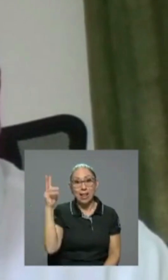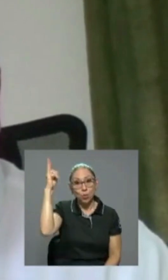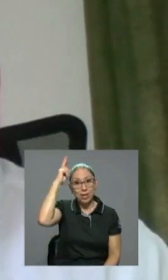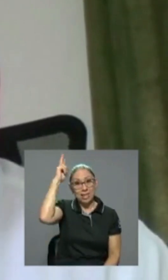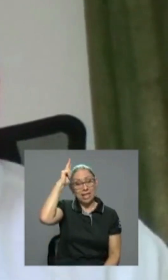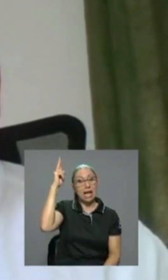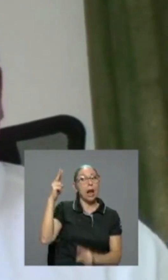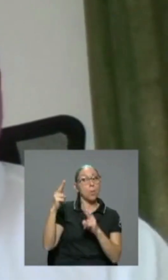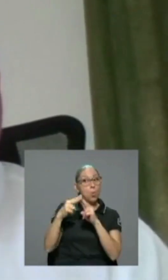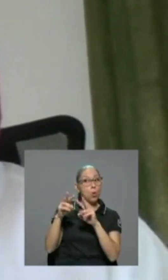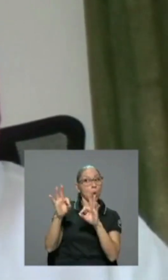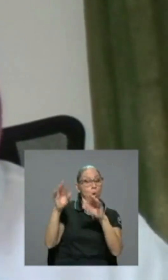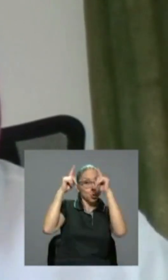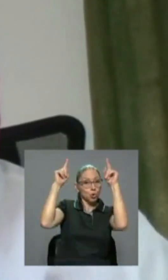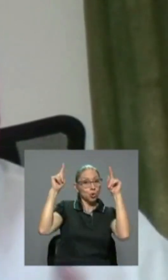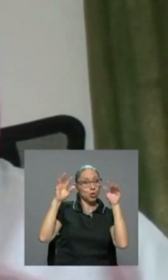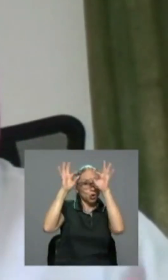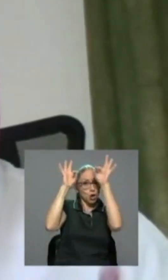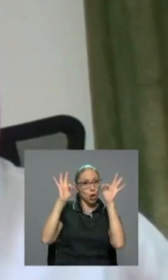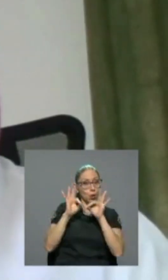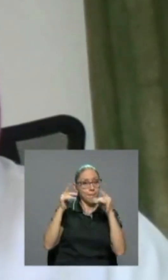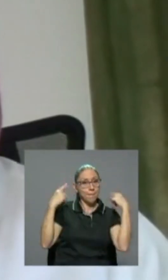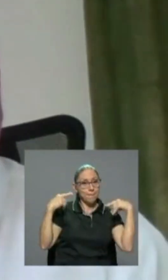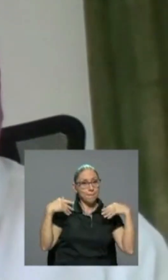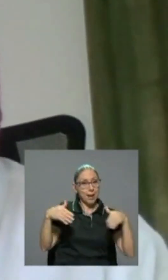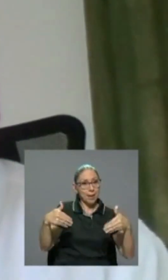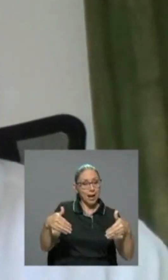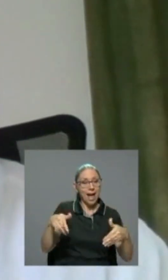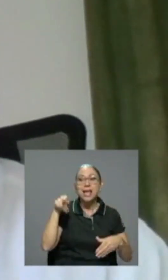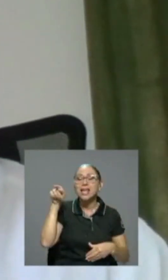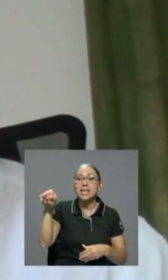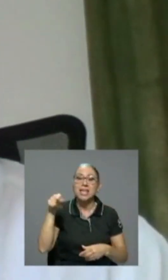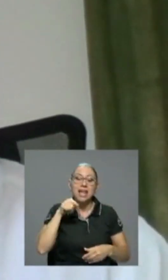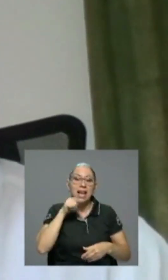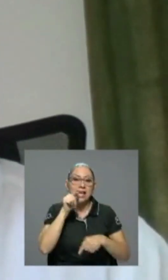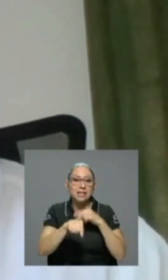en Panamá, y él hacía pues una crítica